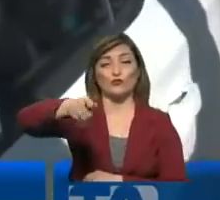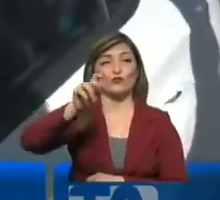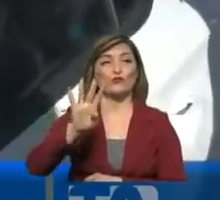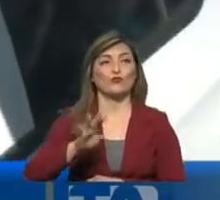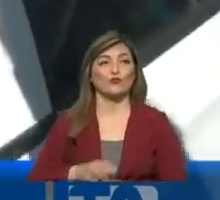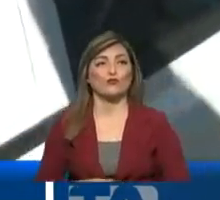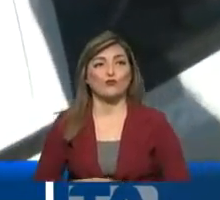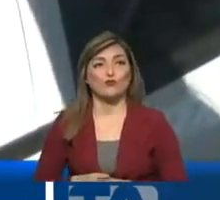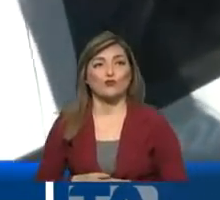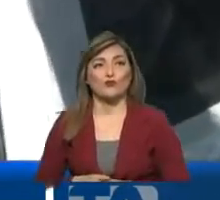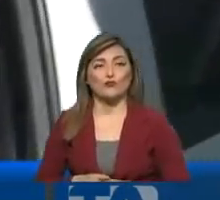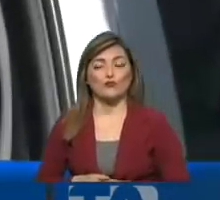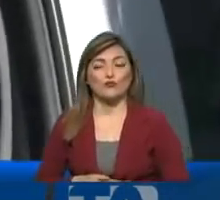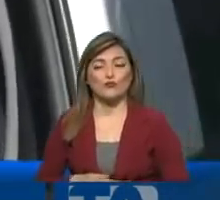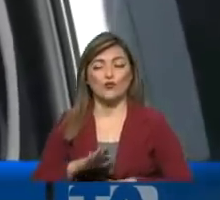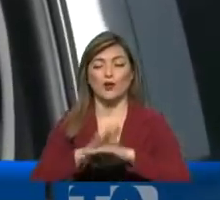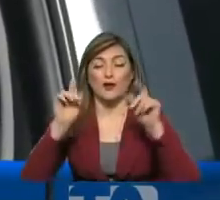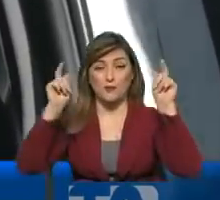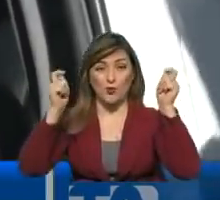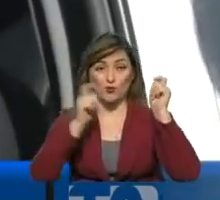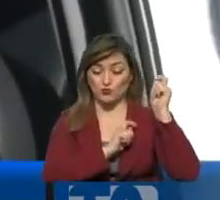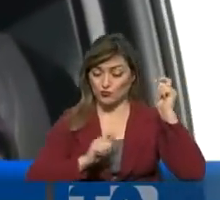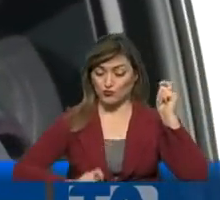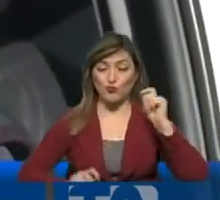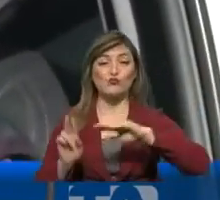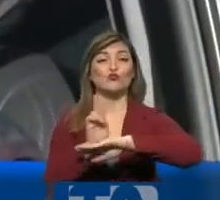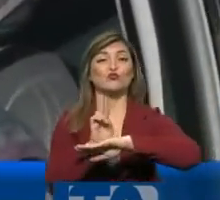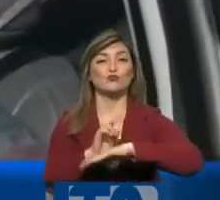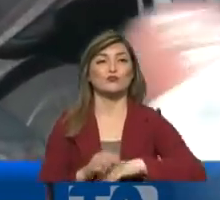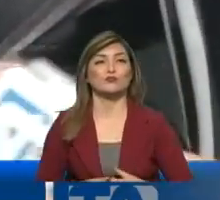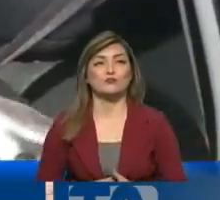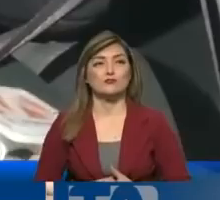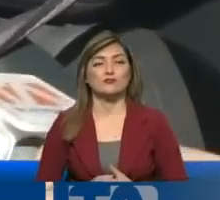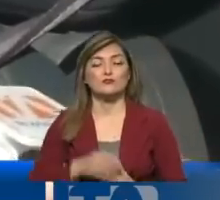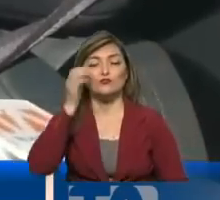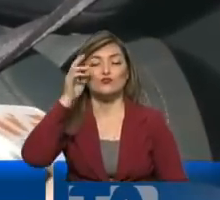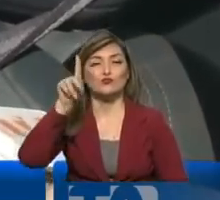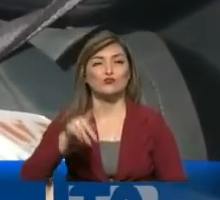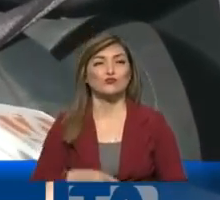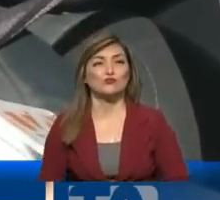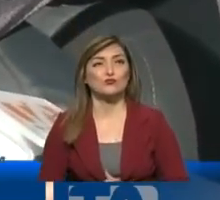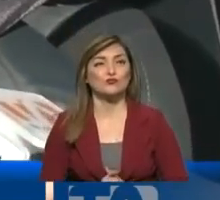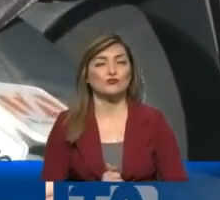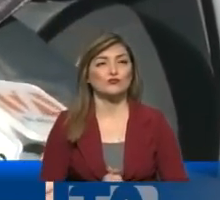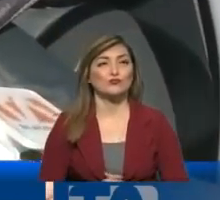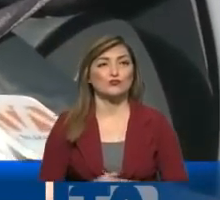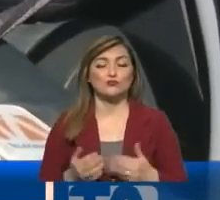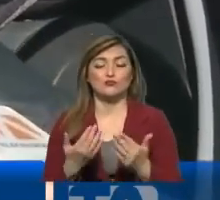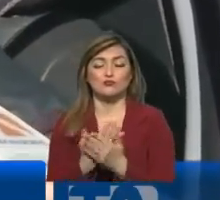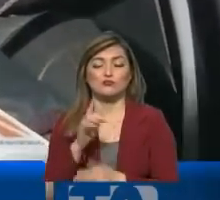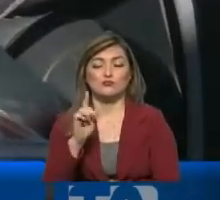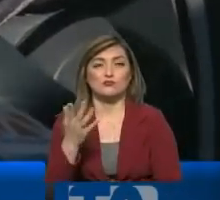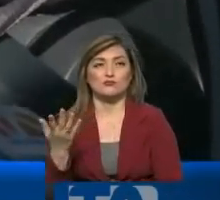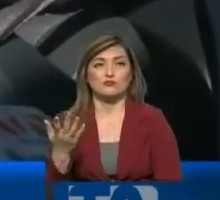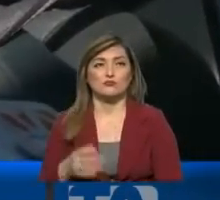Teleamazonas. Coméntenos un poco, ¿qué le parece a usted esta campaña para incentivar el uso del cinturón de seguridad? Bueno, no es nuevo esto, pero